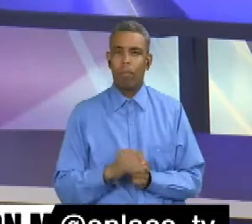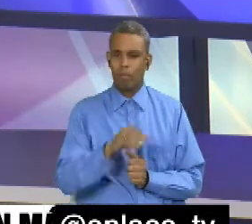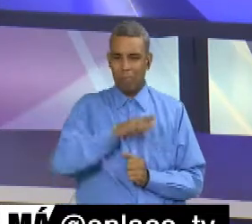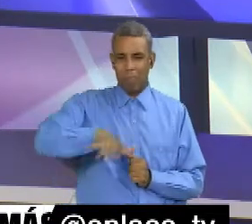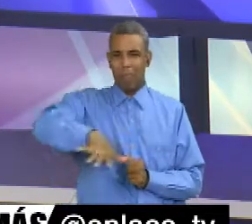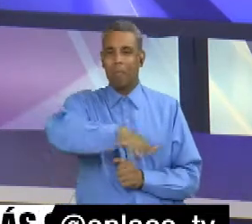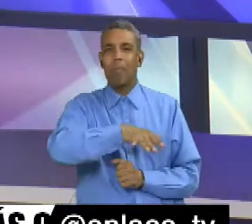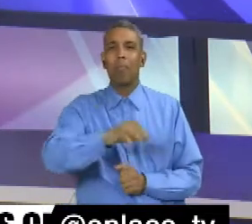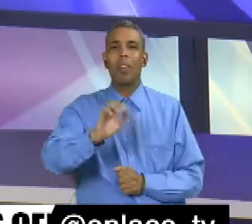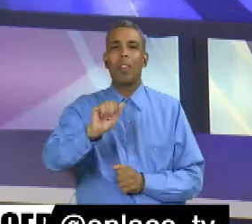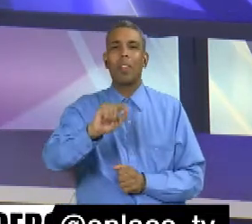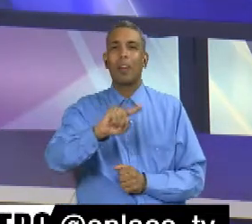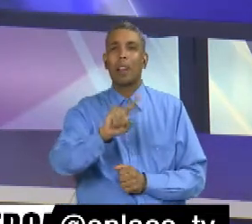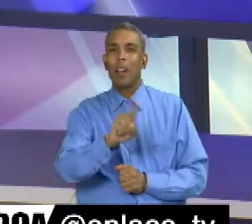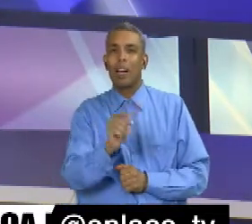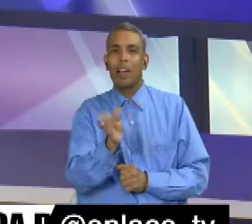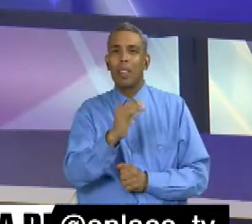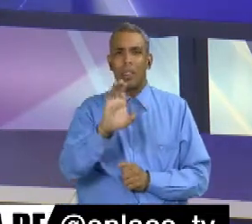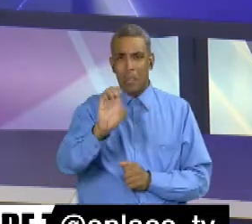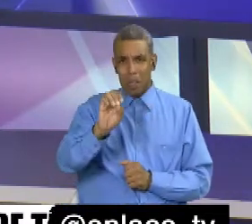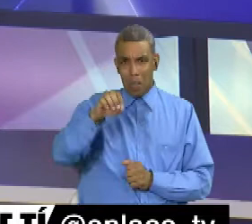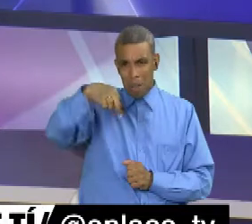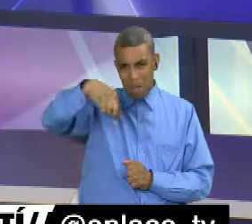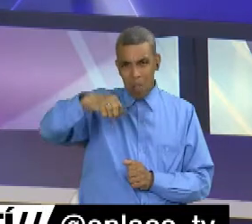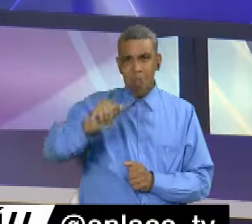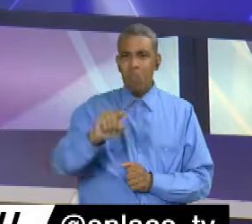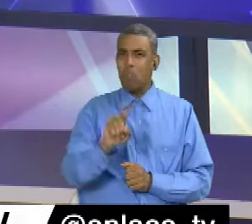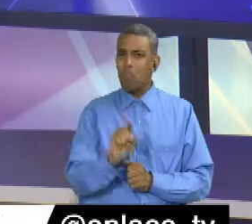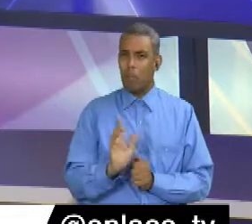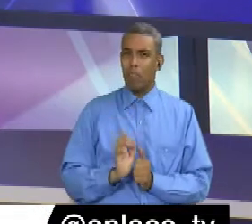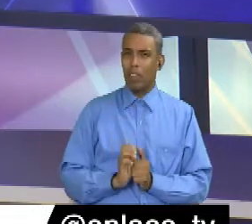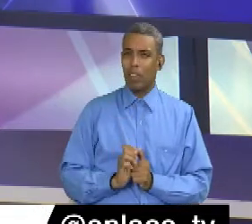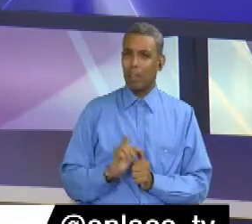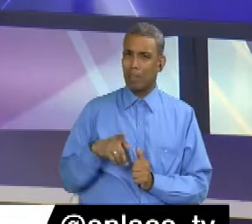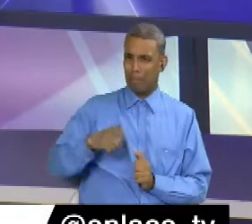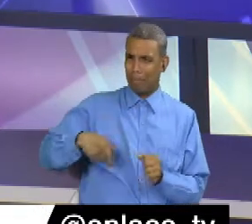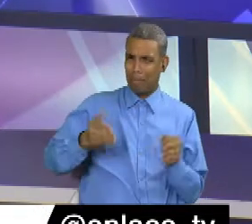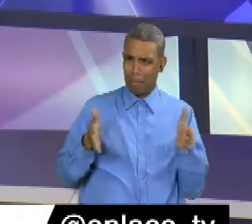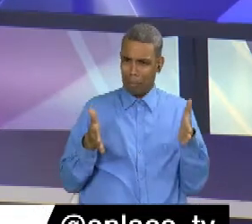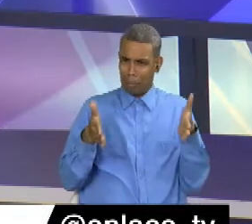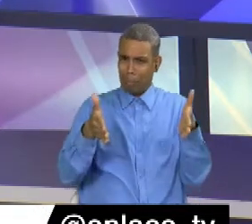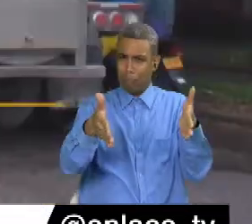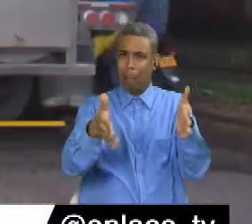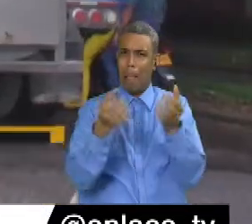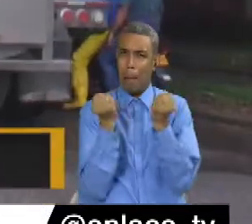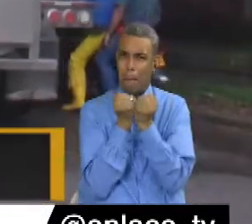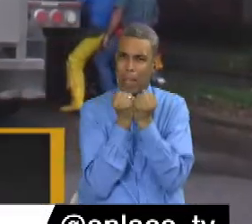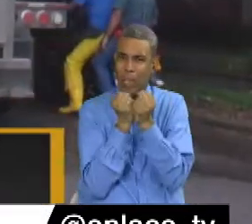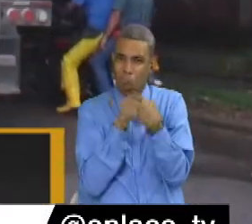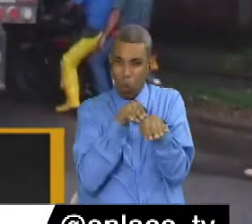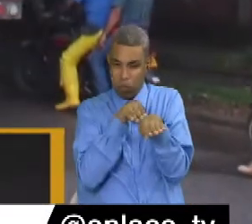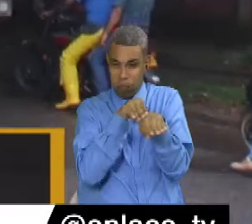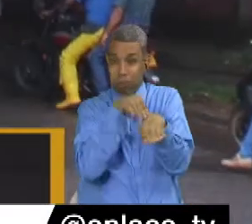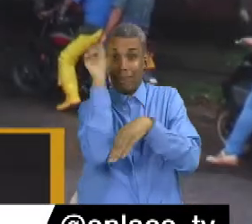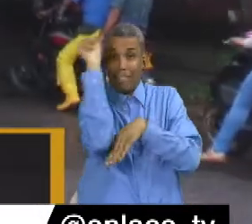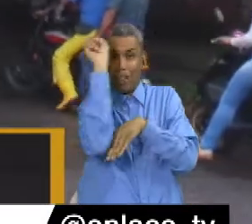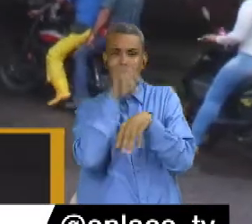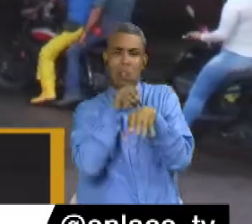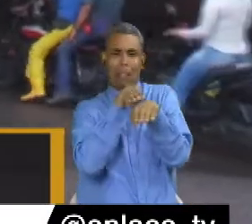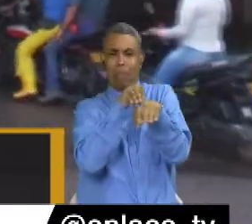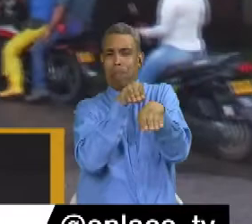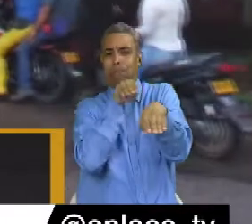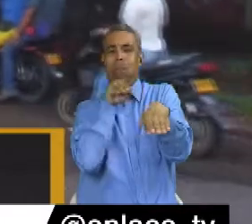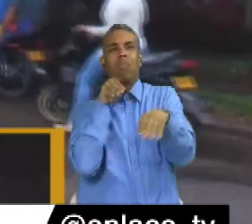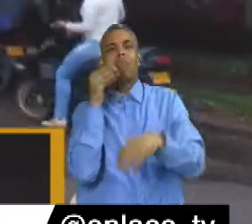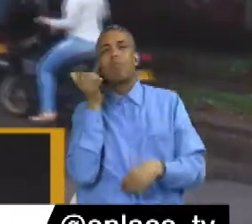de Copas. Conductores de tractomulas decidieron ingresar a la ciudad por esta arteria vial. Este monumental trancón se vivió en horas de la